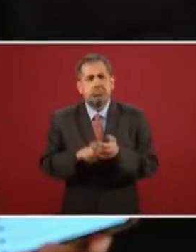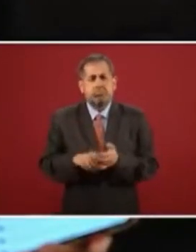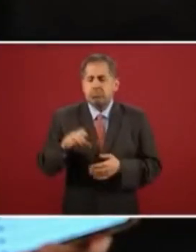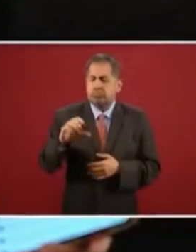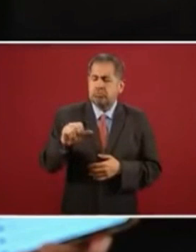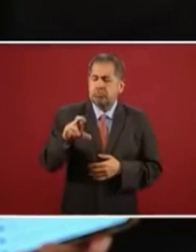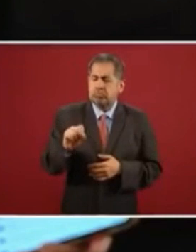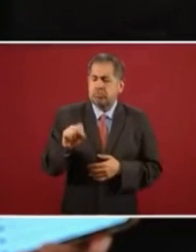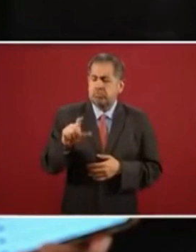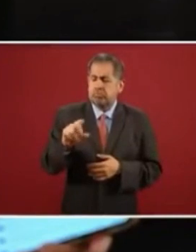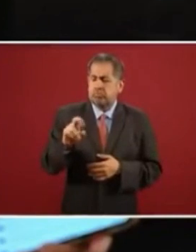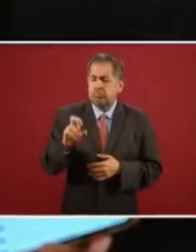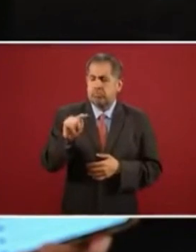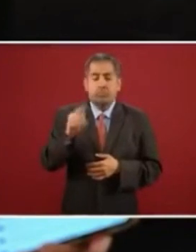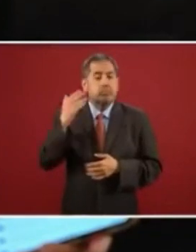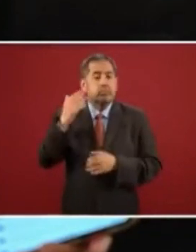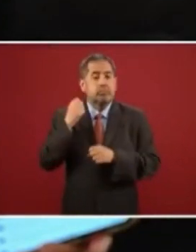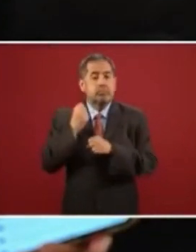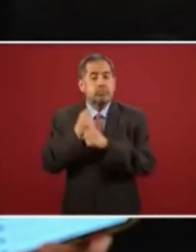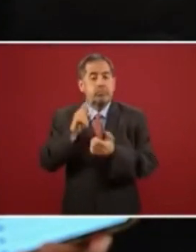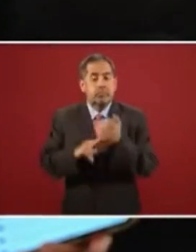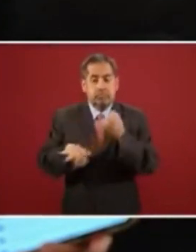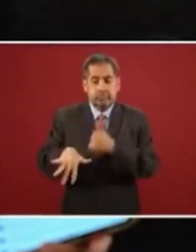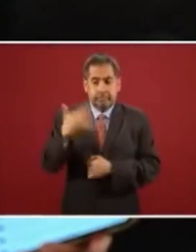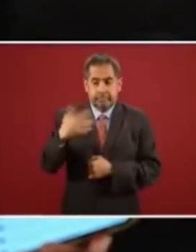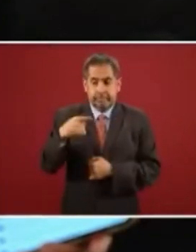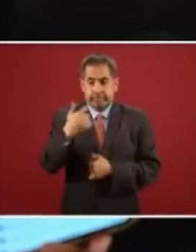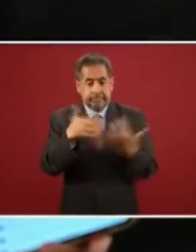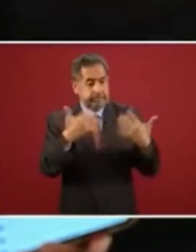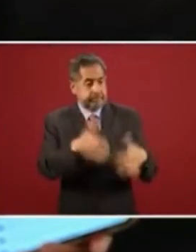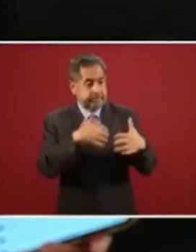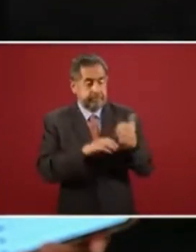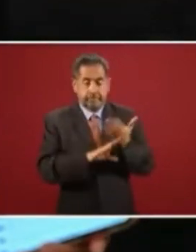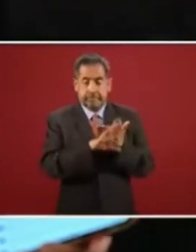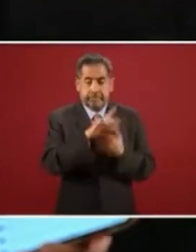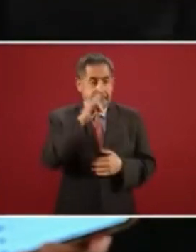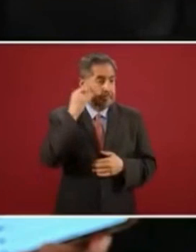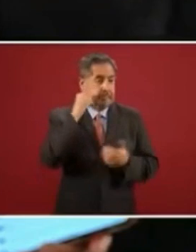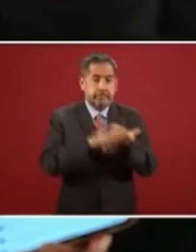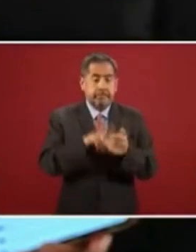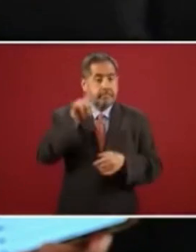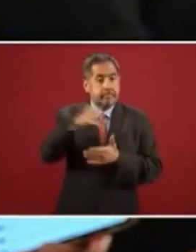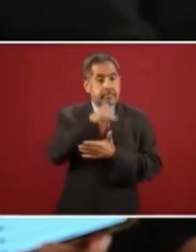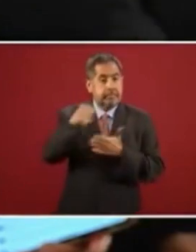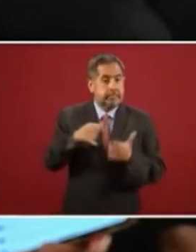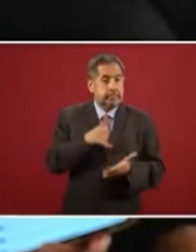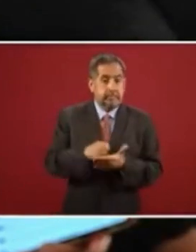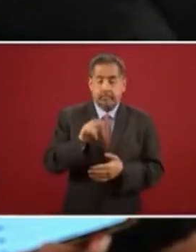que en 2015 creó una empresa fantasma en las islas vírgenes británicas